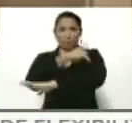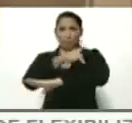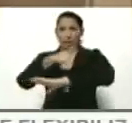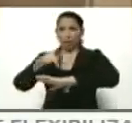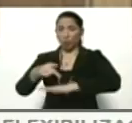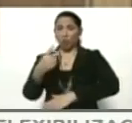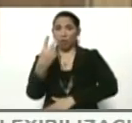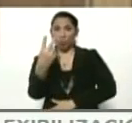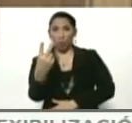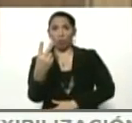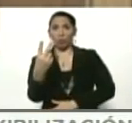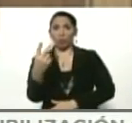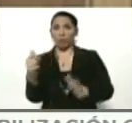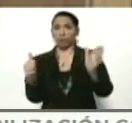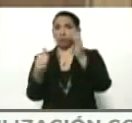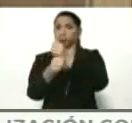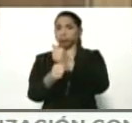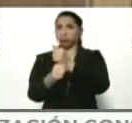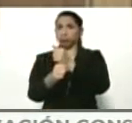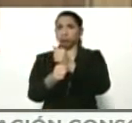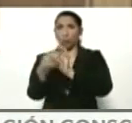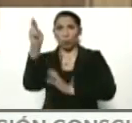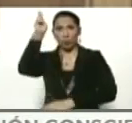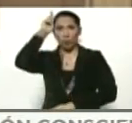casos en este sector.